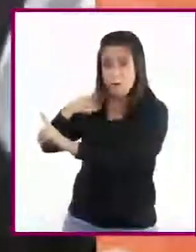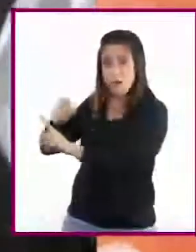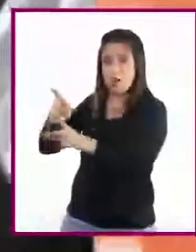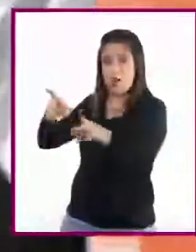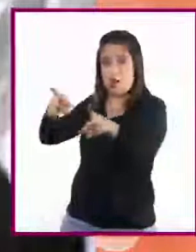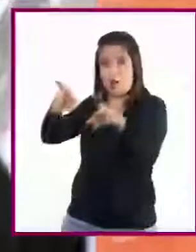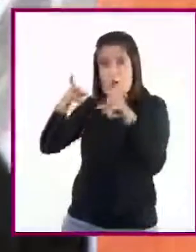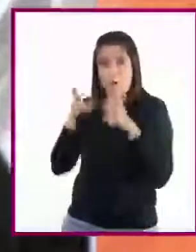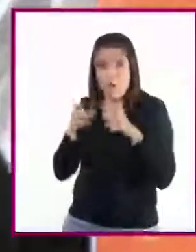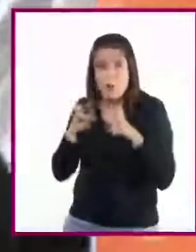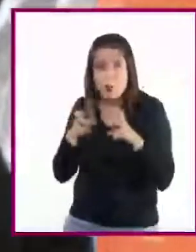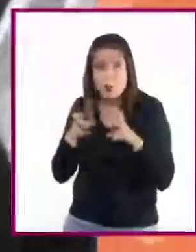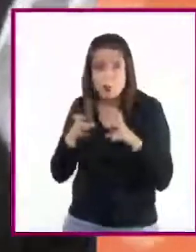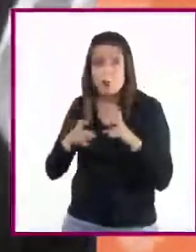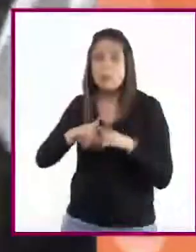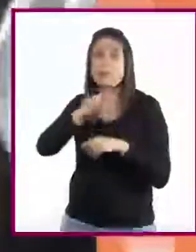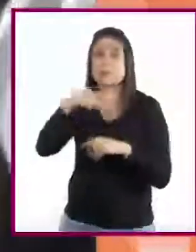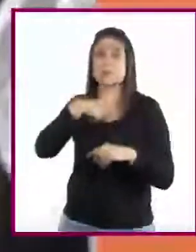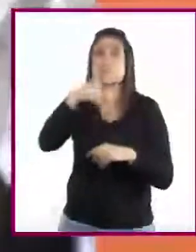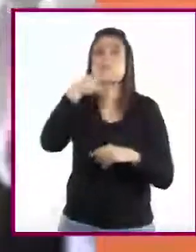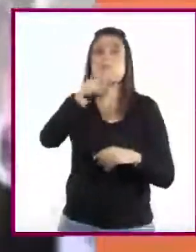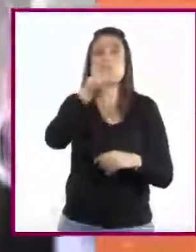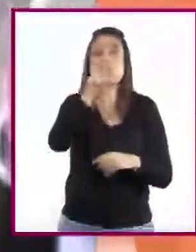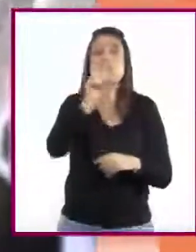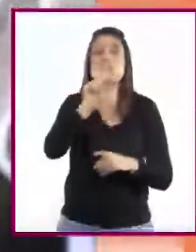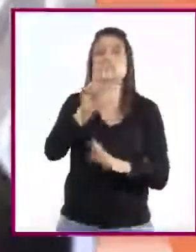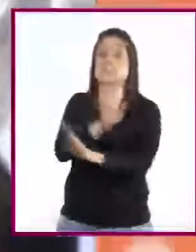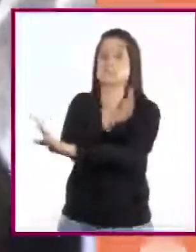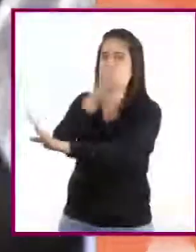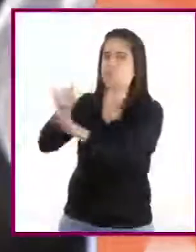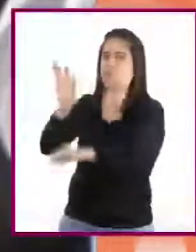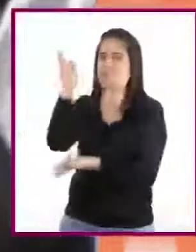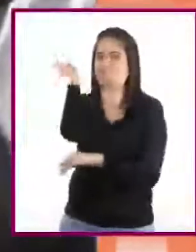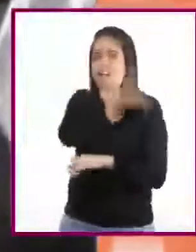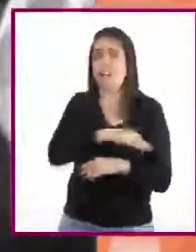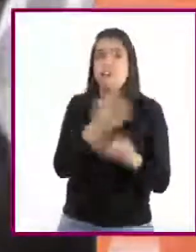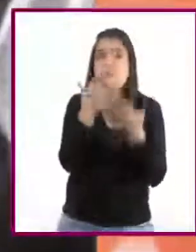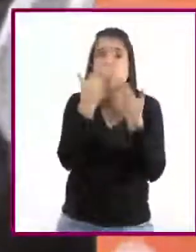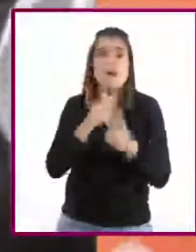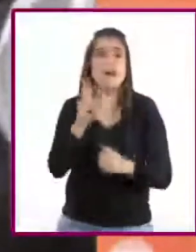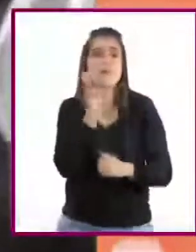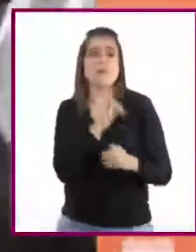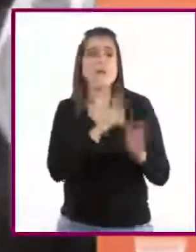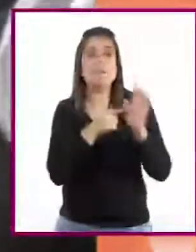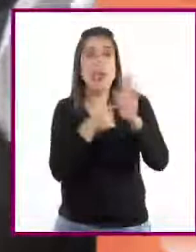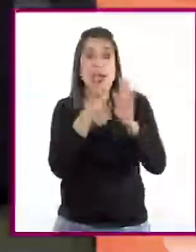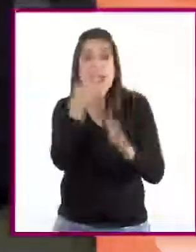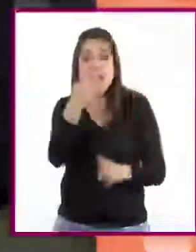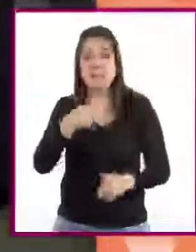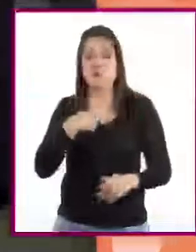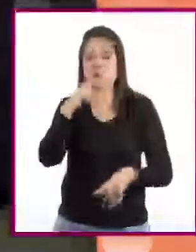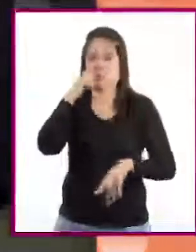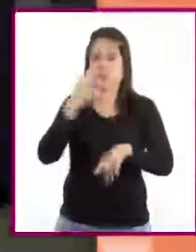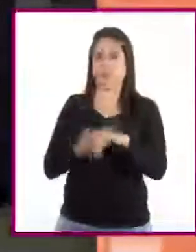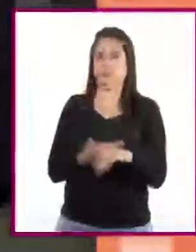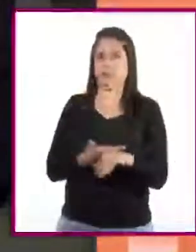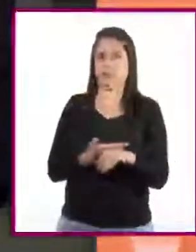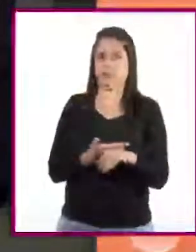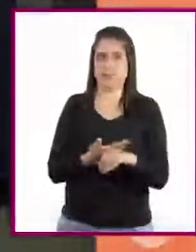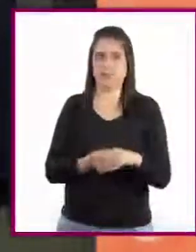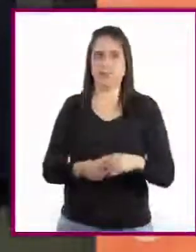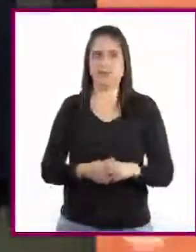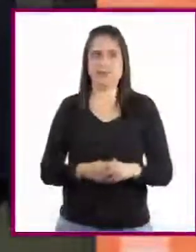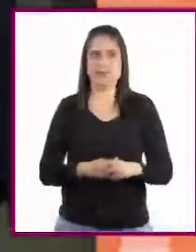robo, yo lo puedo acusar a usted de calumnia por no tener pruebas. Y ese es mi deber. A ver